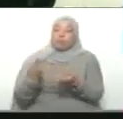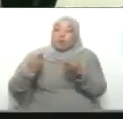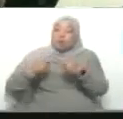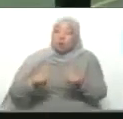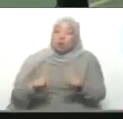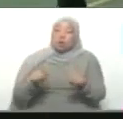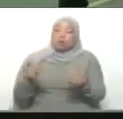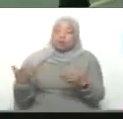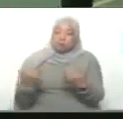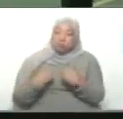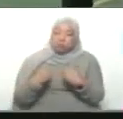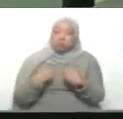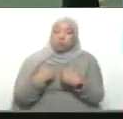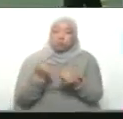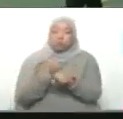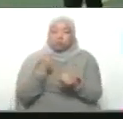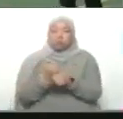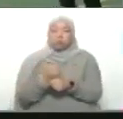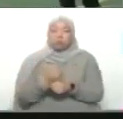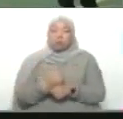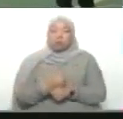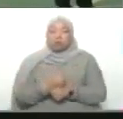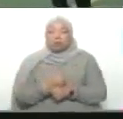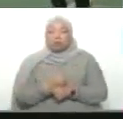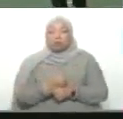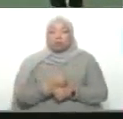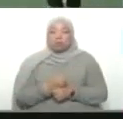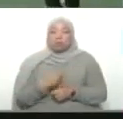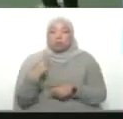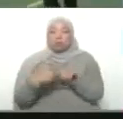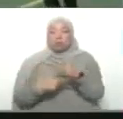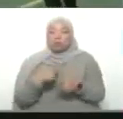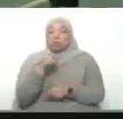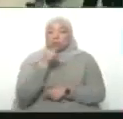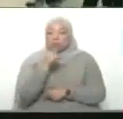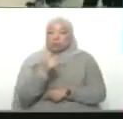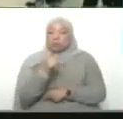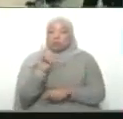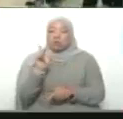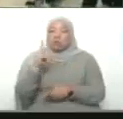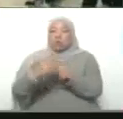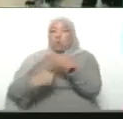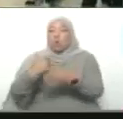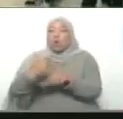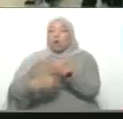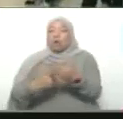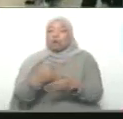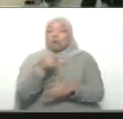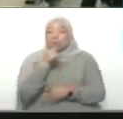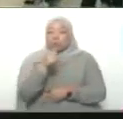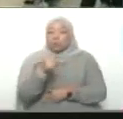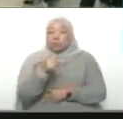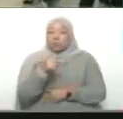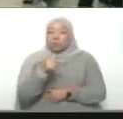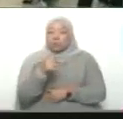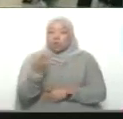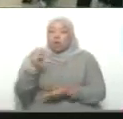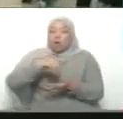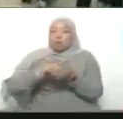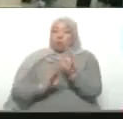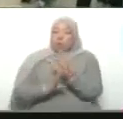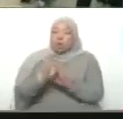bloqueo, de la agresión económica, de la guerra económica. Y poco a poco con las bricomiles, como vamos a ver ahora, vamos